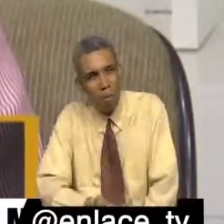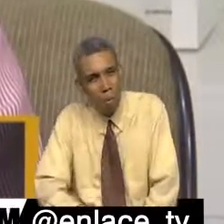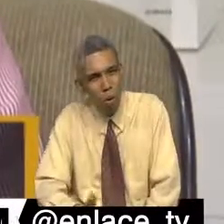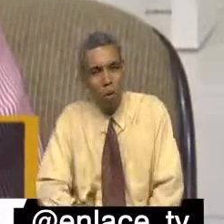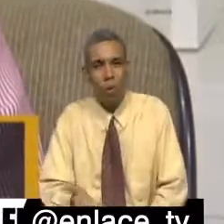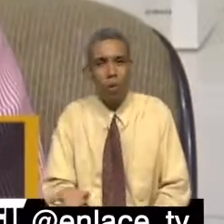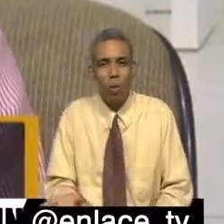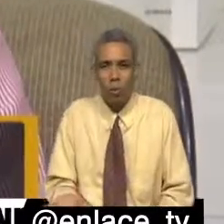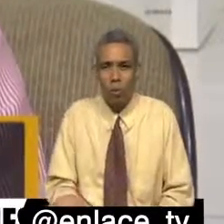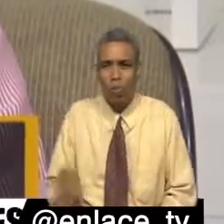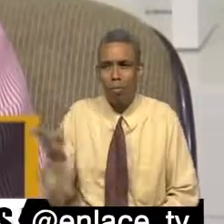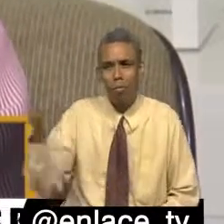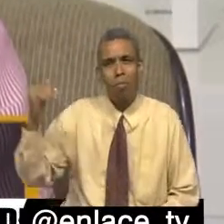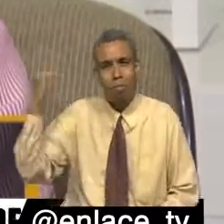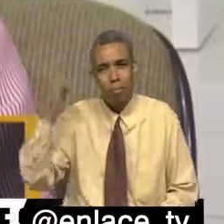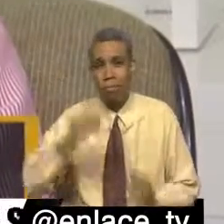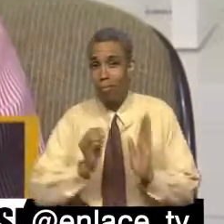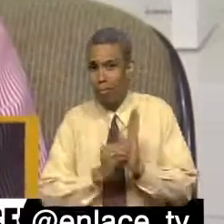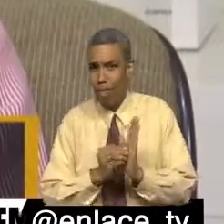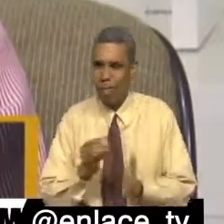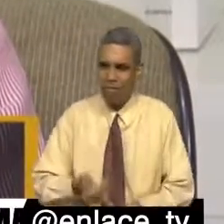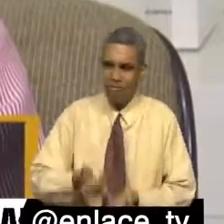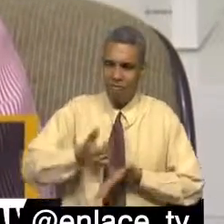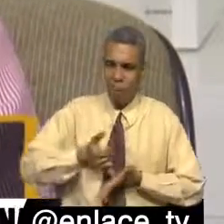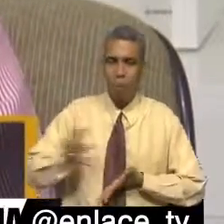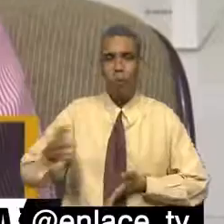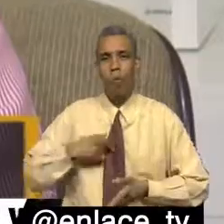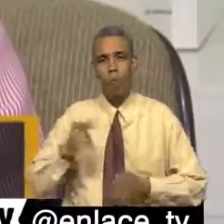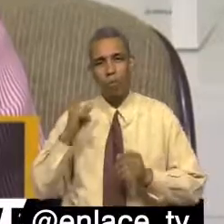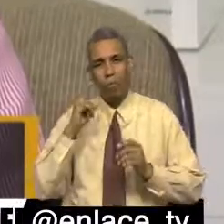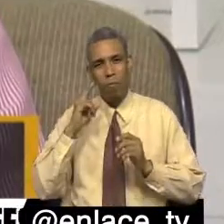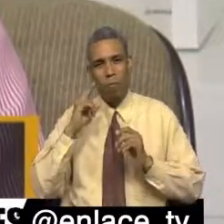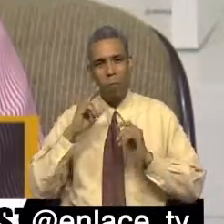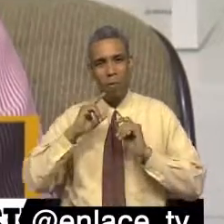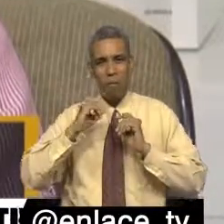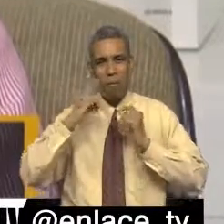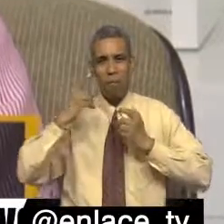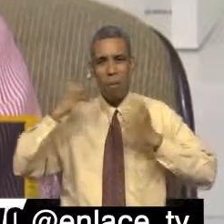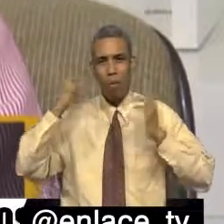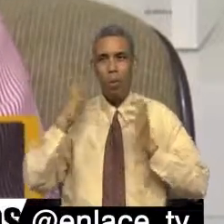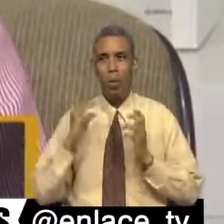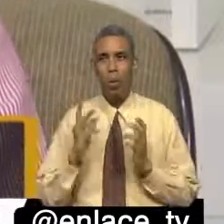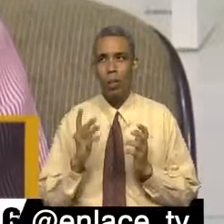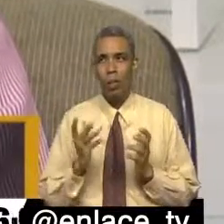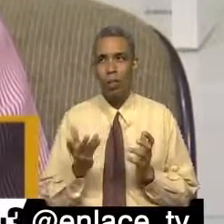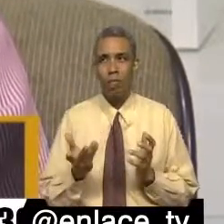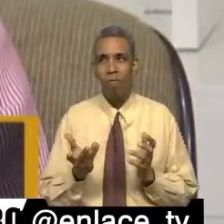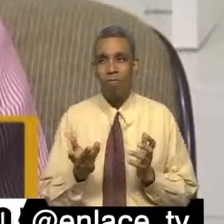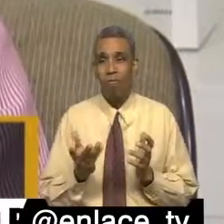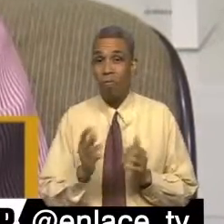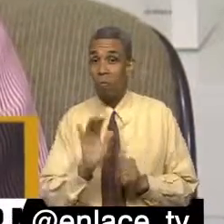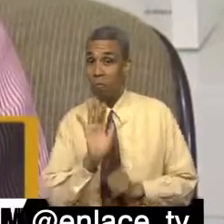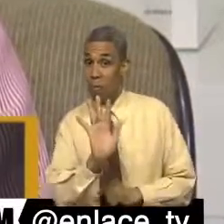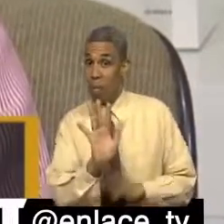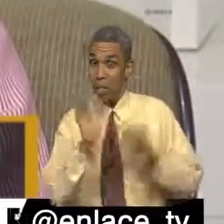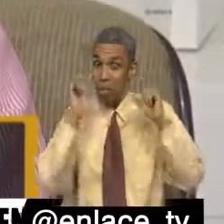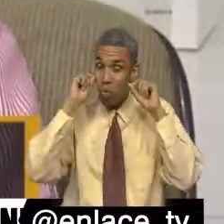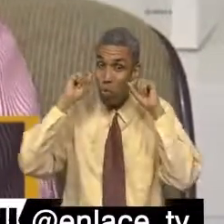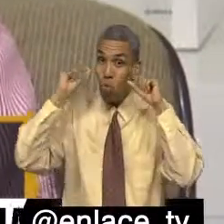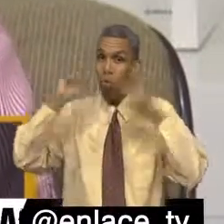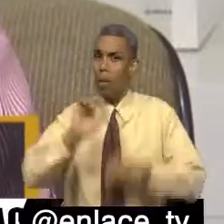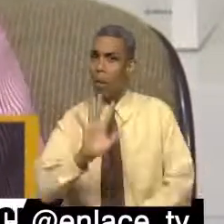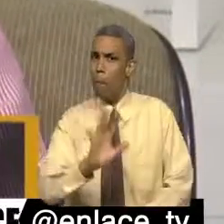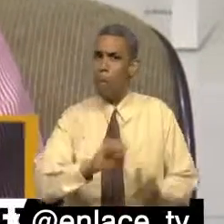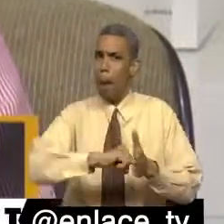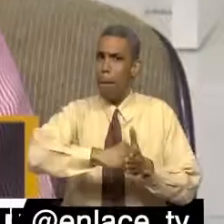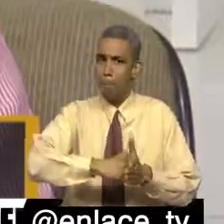de sus canciones que lo han hecho acreedor a ese título. Y además yo no quiero adelantarme mucho porque se van a llevar los barranqueños una sorpresa de lo